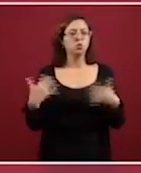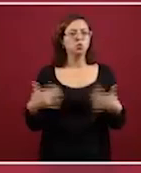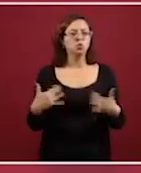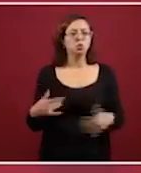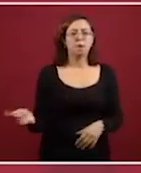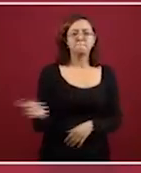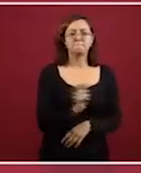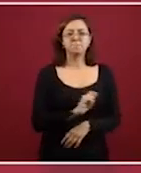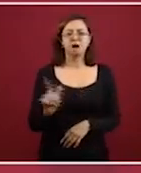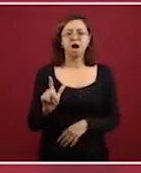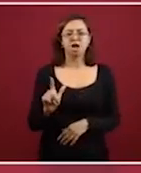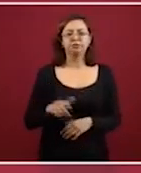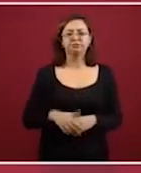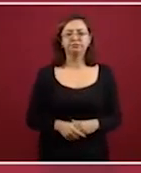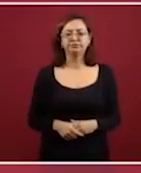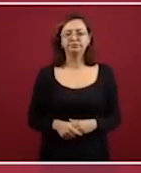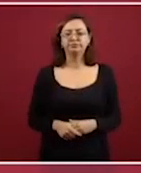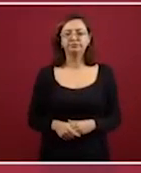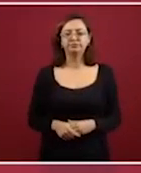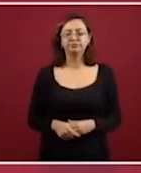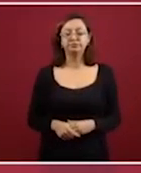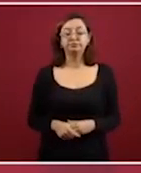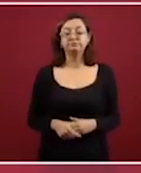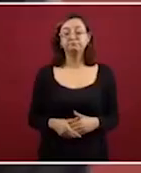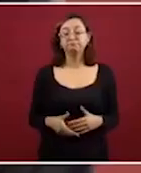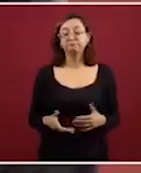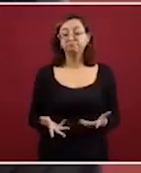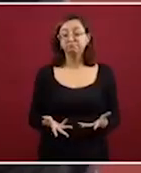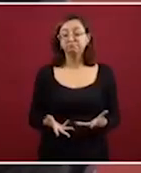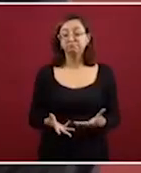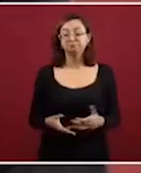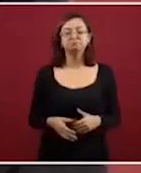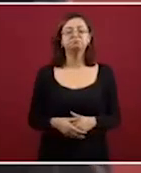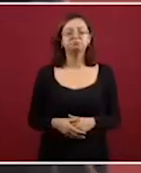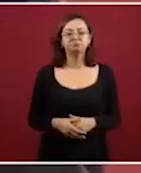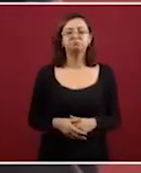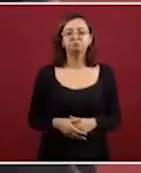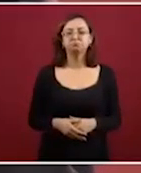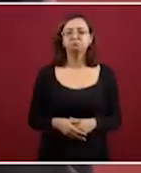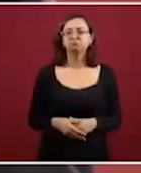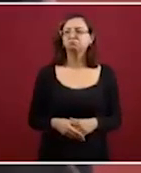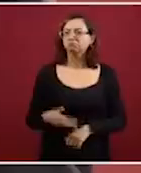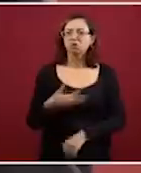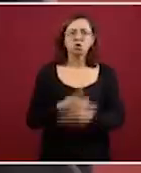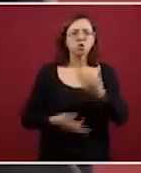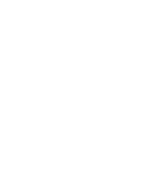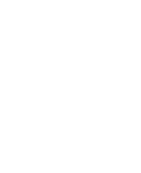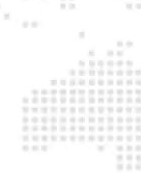y salieron muy bien las cosas.